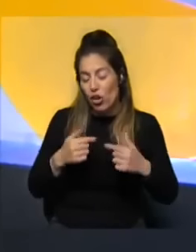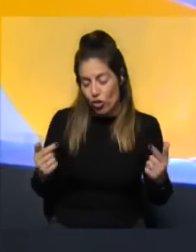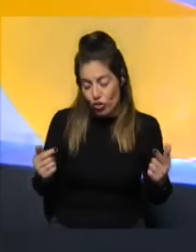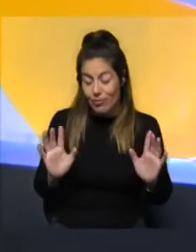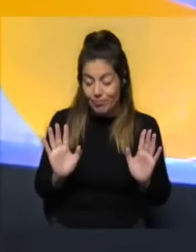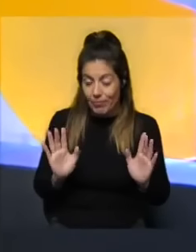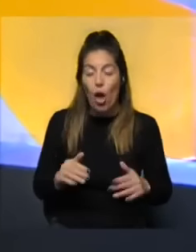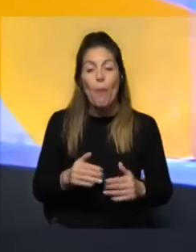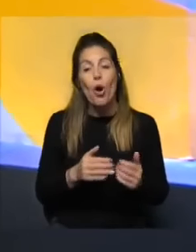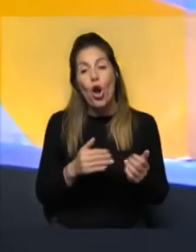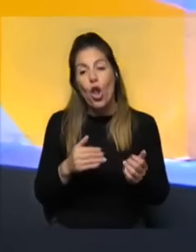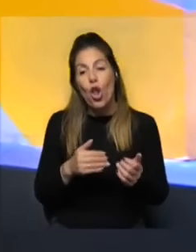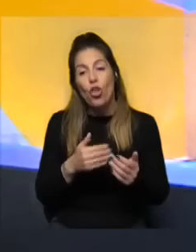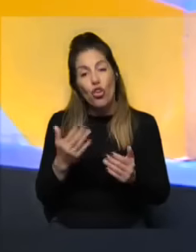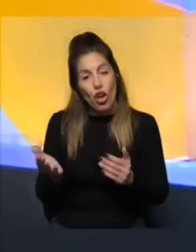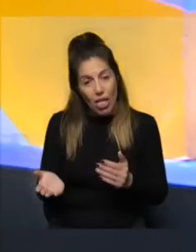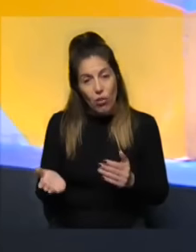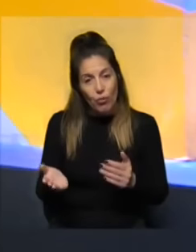Por el otro lado,